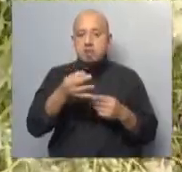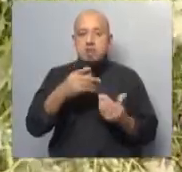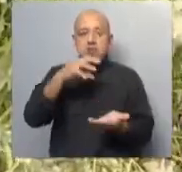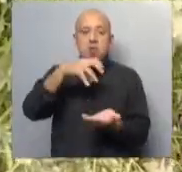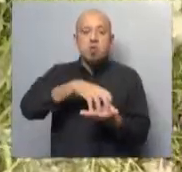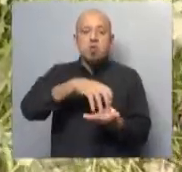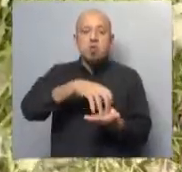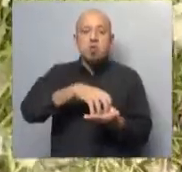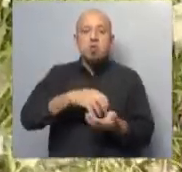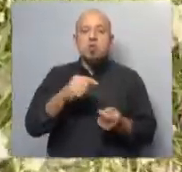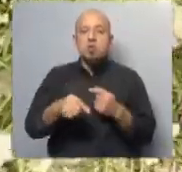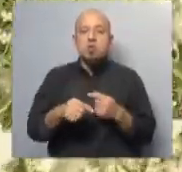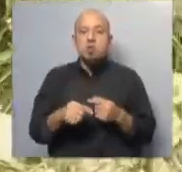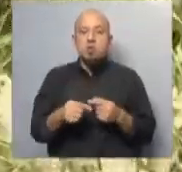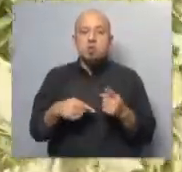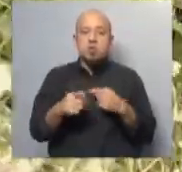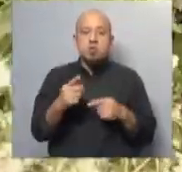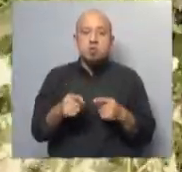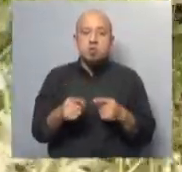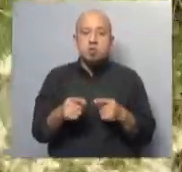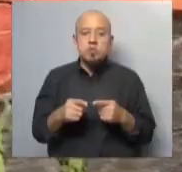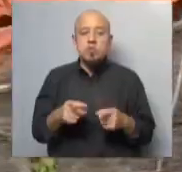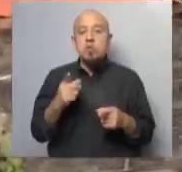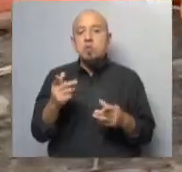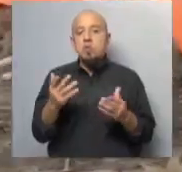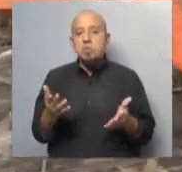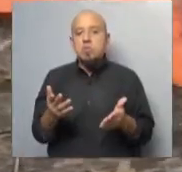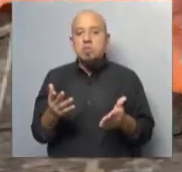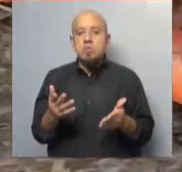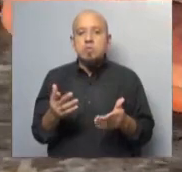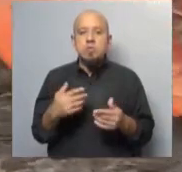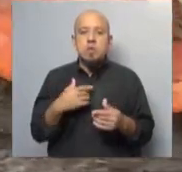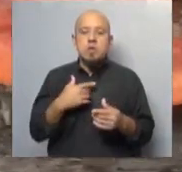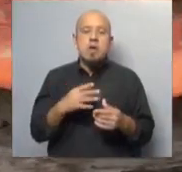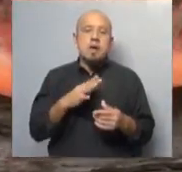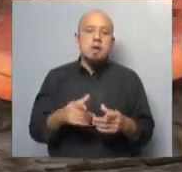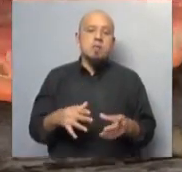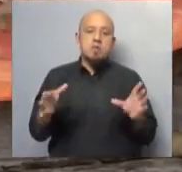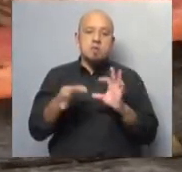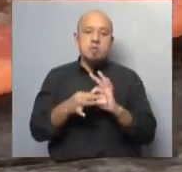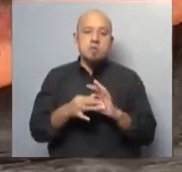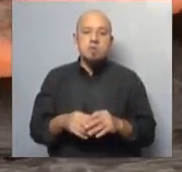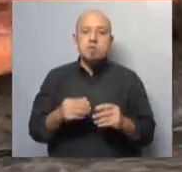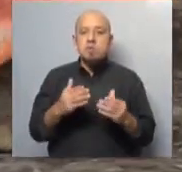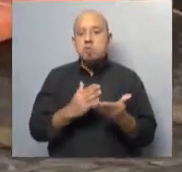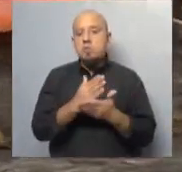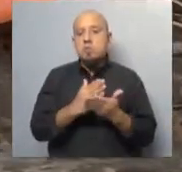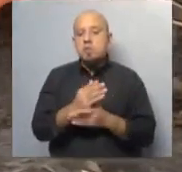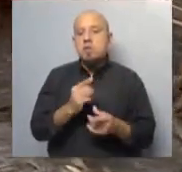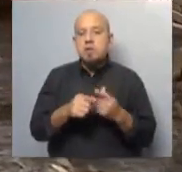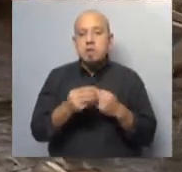es un desarrollo paralelo a la humanidad, muy intrincado, muy conectado, en el sentido que siempre fueron alimento y